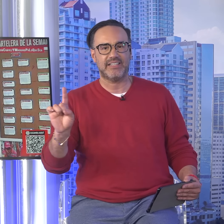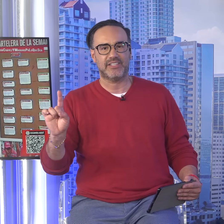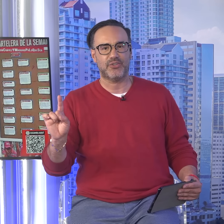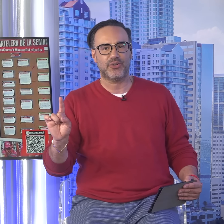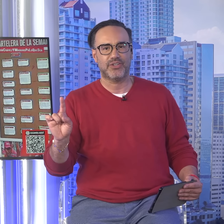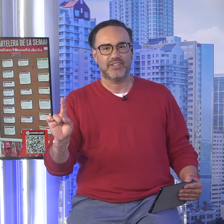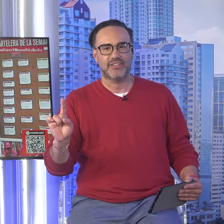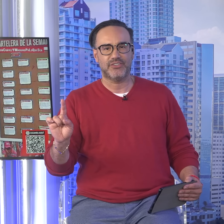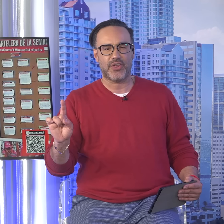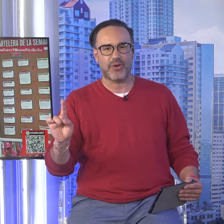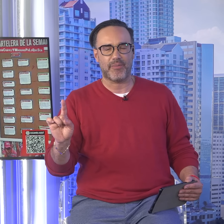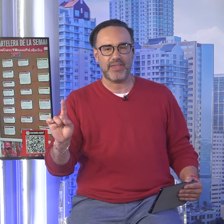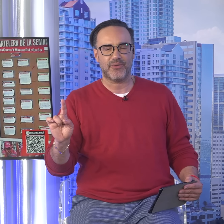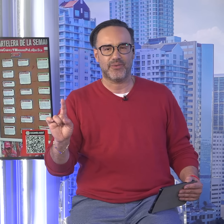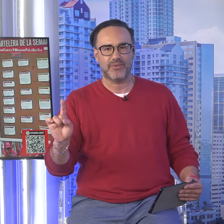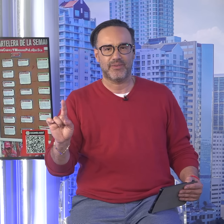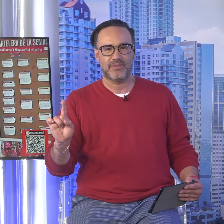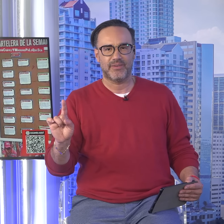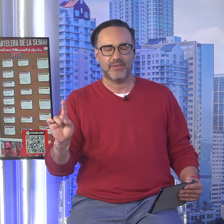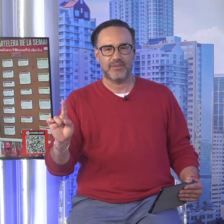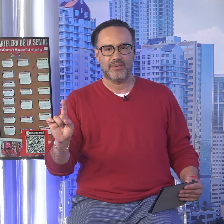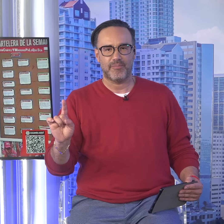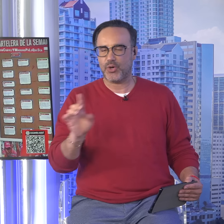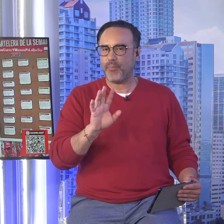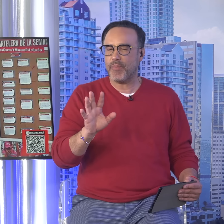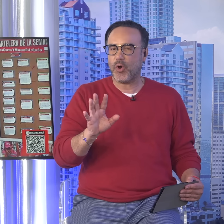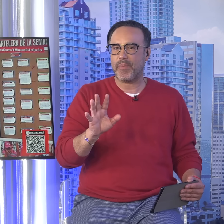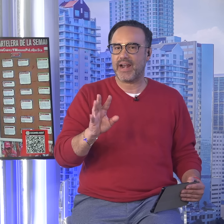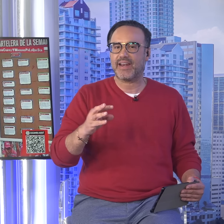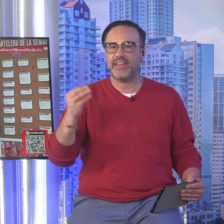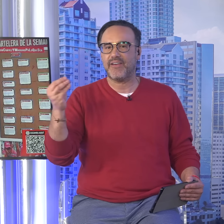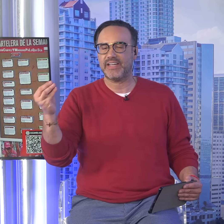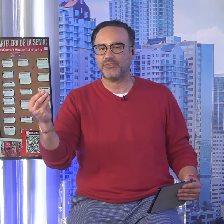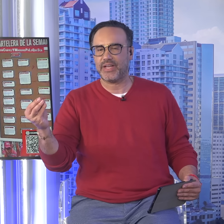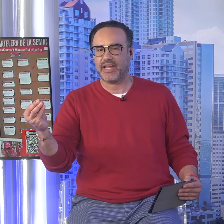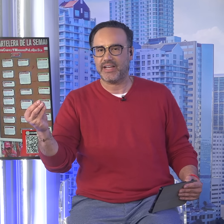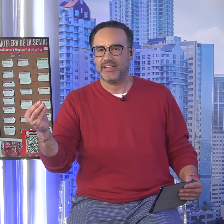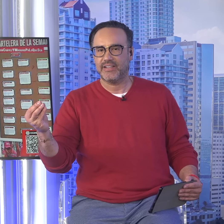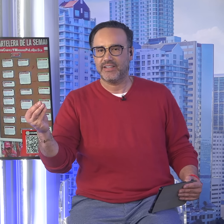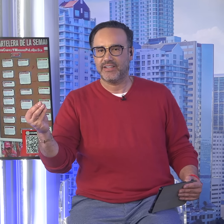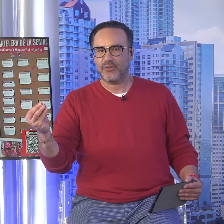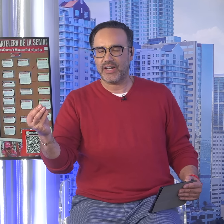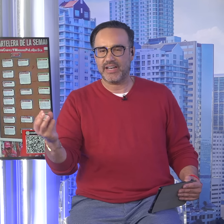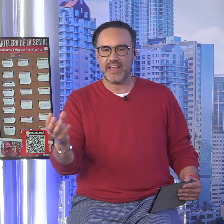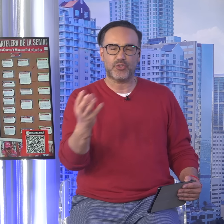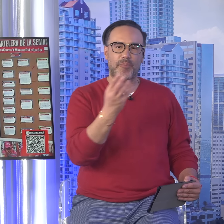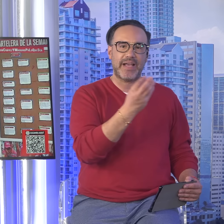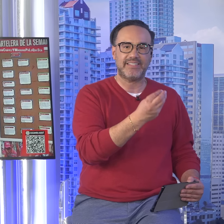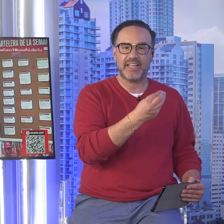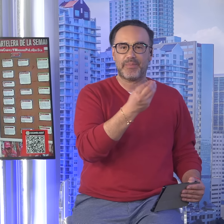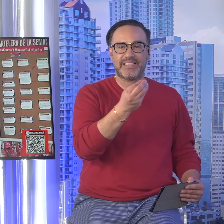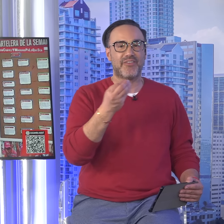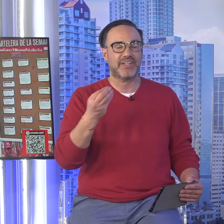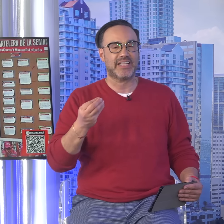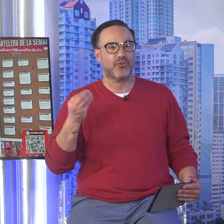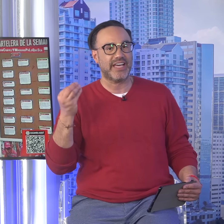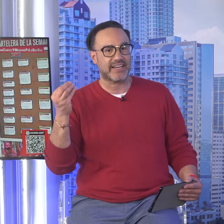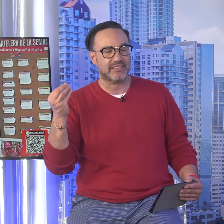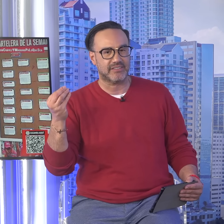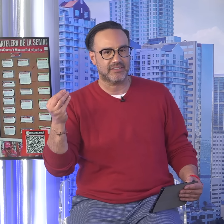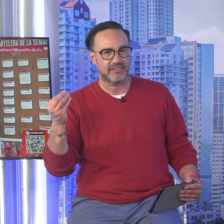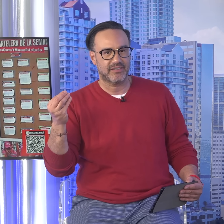señal del señor Diosdado Cabello. Pero no podemos comparar la realidad de Venezuela con la realidad de otros países que de repente están